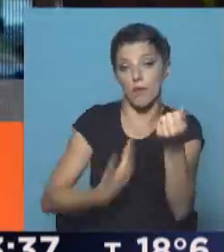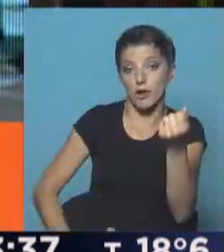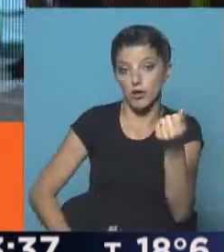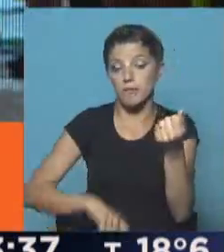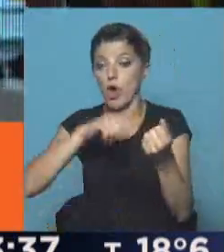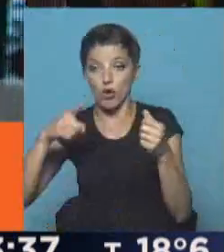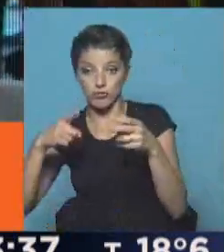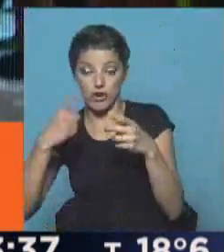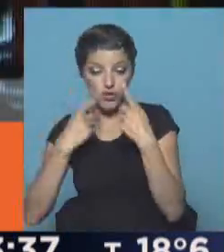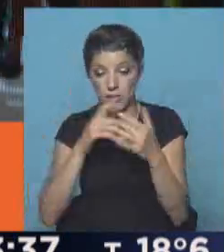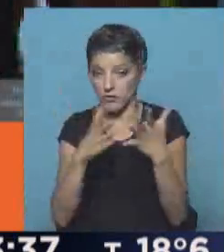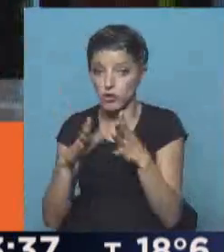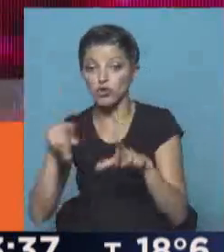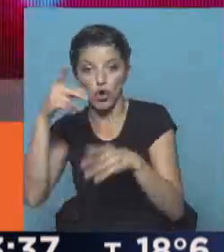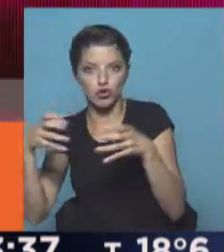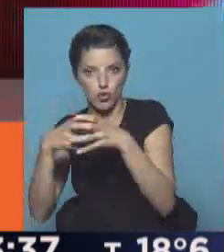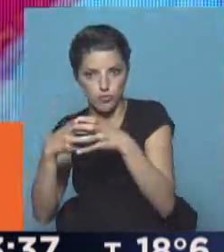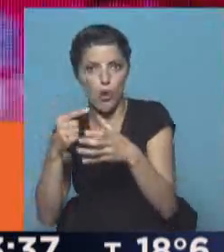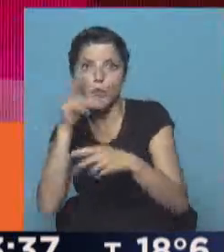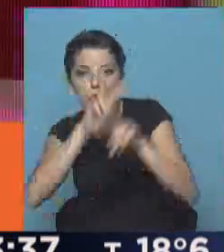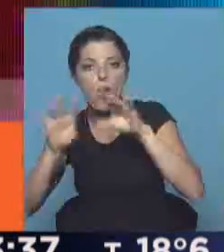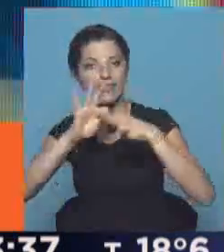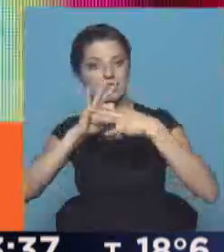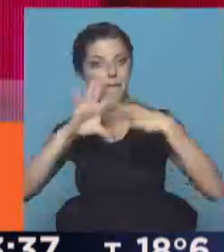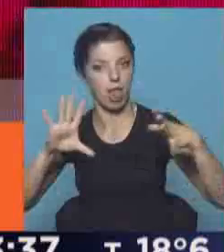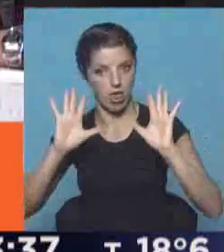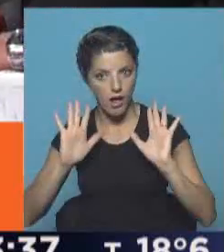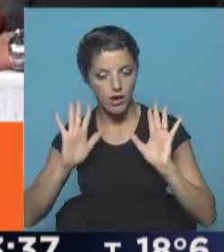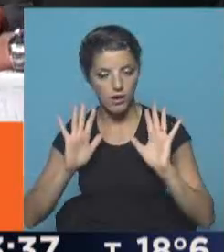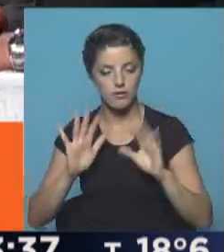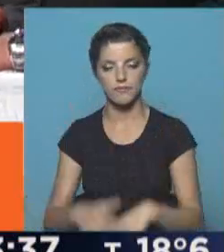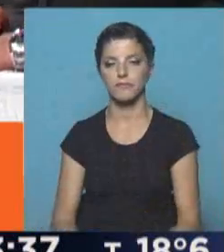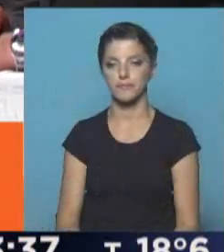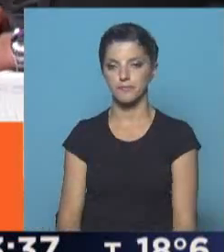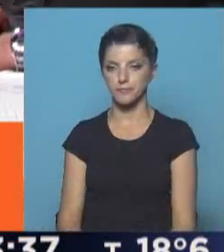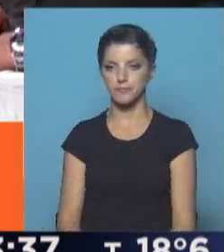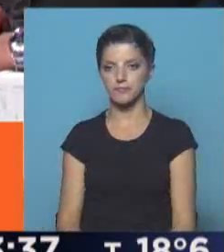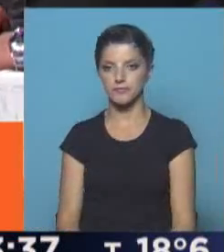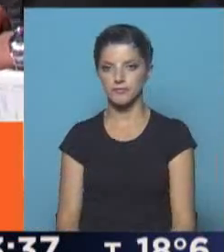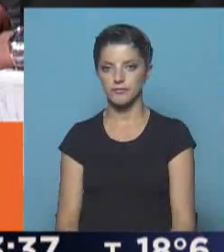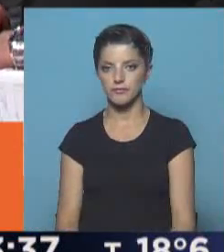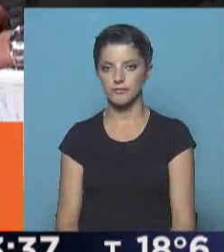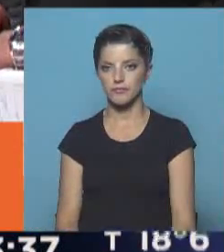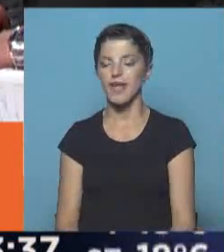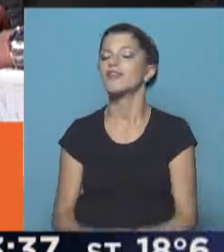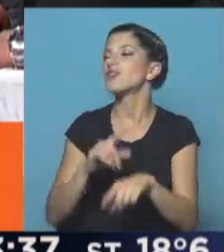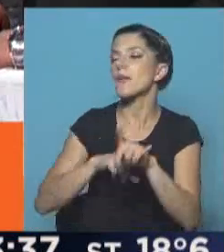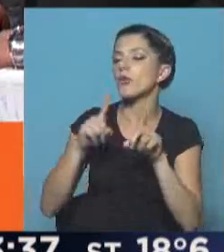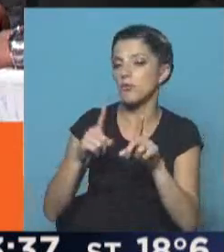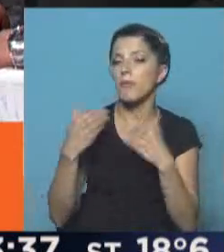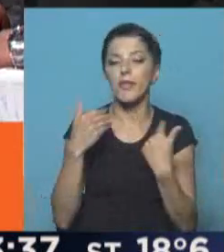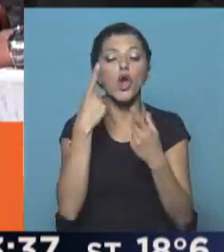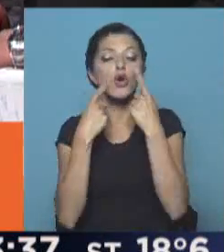estas pulsiones separatistas o secesionistas. Digamos que al mismo tiempo, como para poder controlar tantos